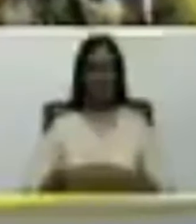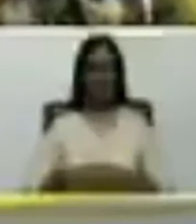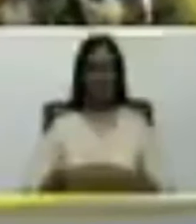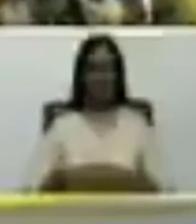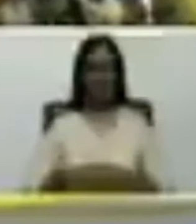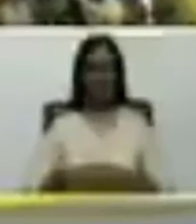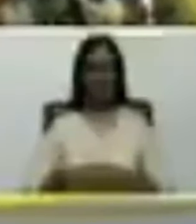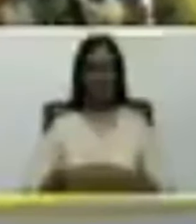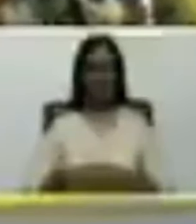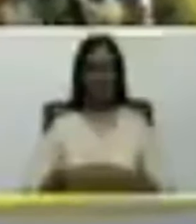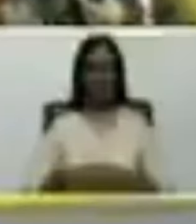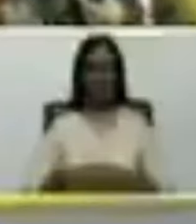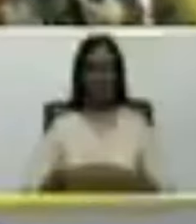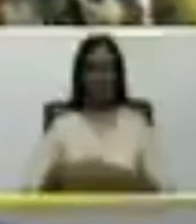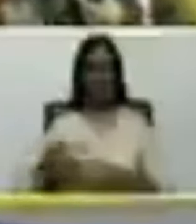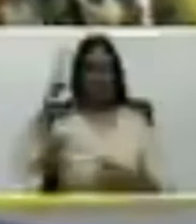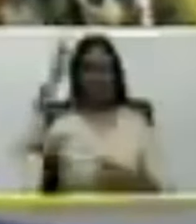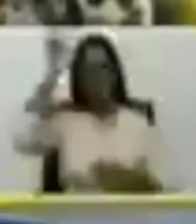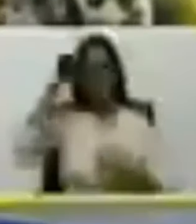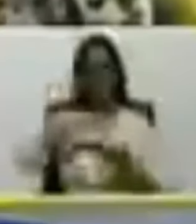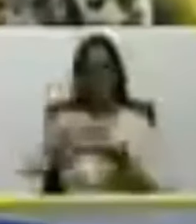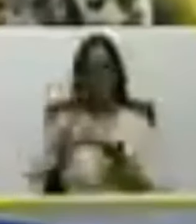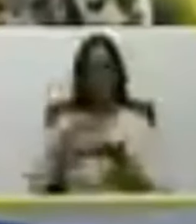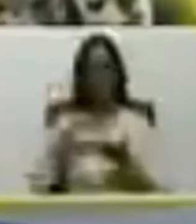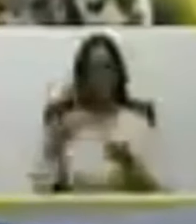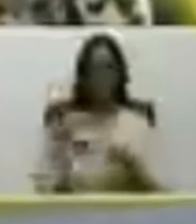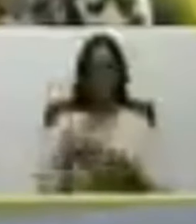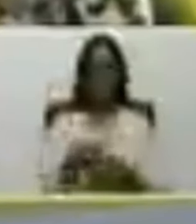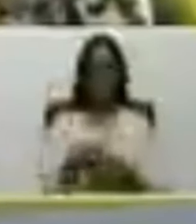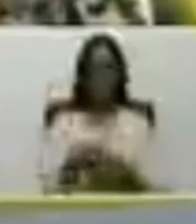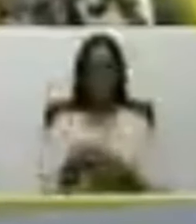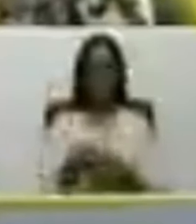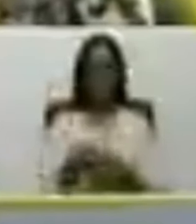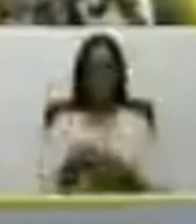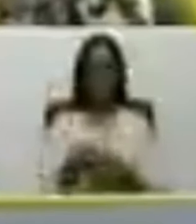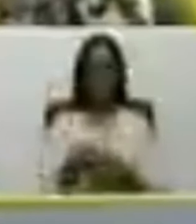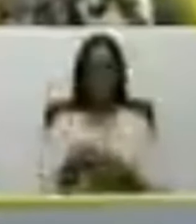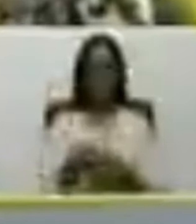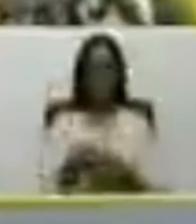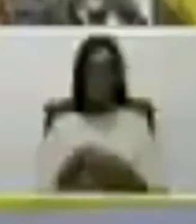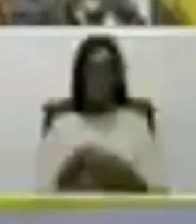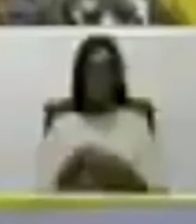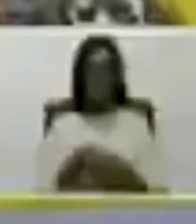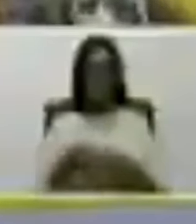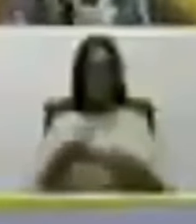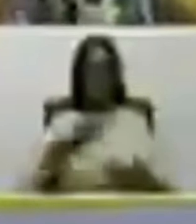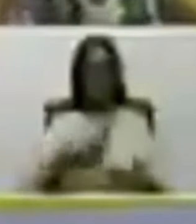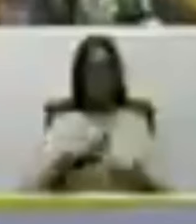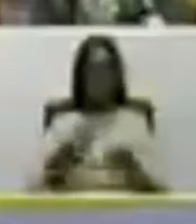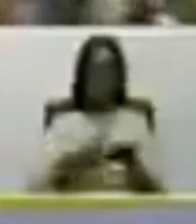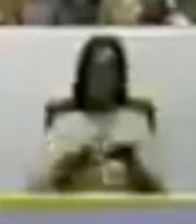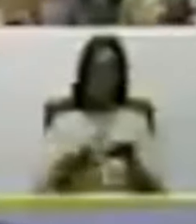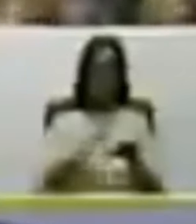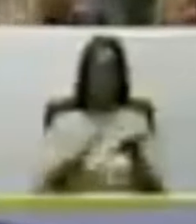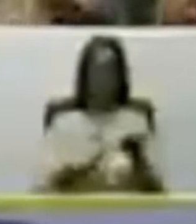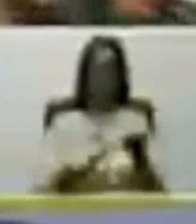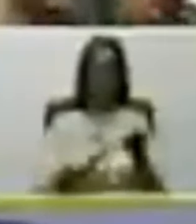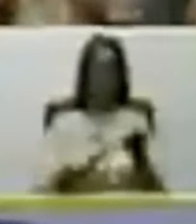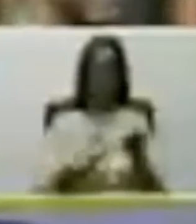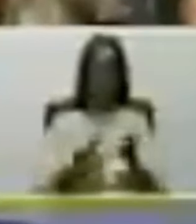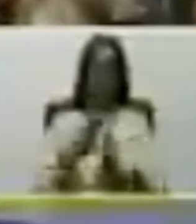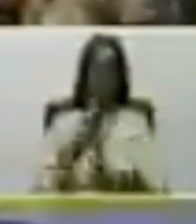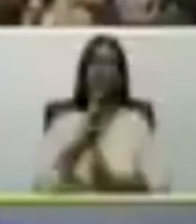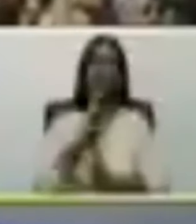miles de asistentes estaban allí para ver a María Corina Machado, la popular líder de la oposición venezolana que se ha convertido